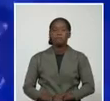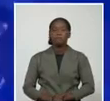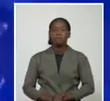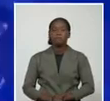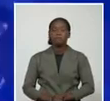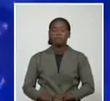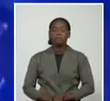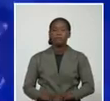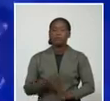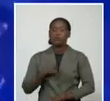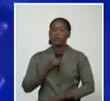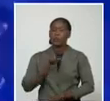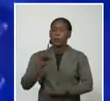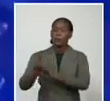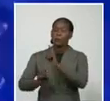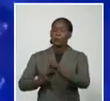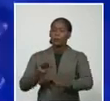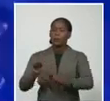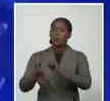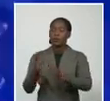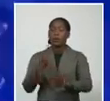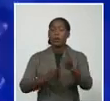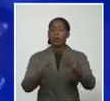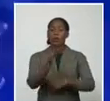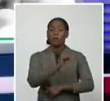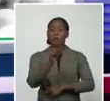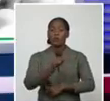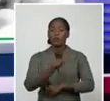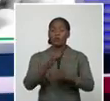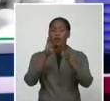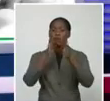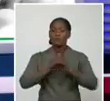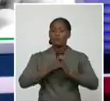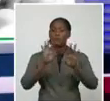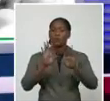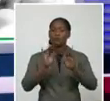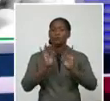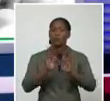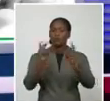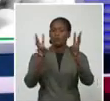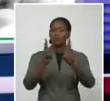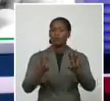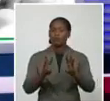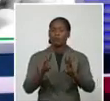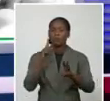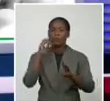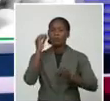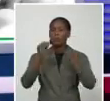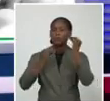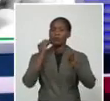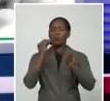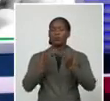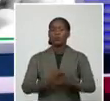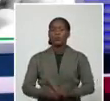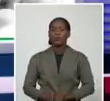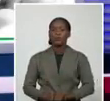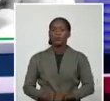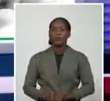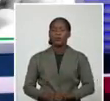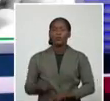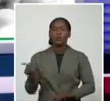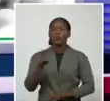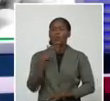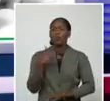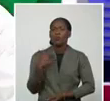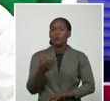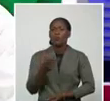doctor. Correcto. Algunos usuarios en redes sociales, ¿cómo es el proceso de informar un fallecido por COVID-19,